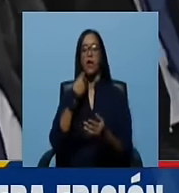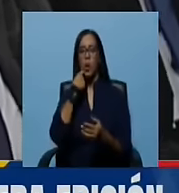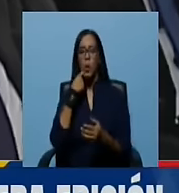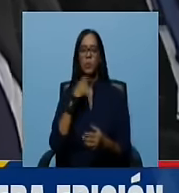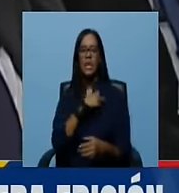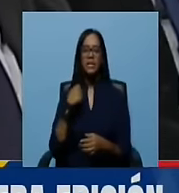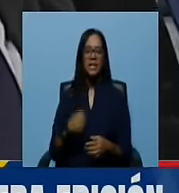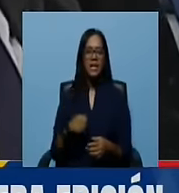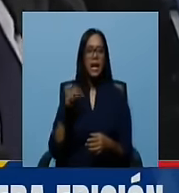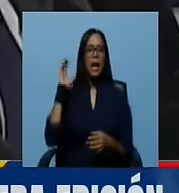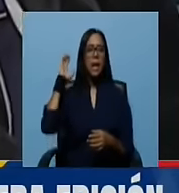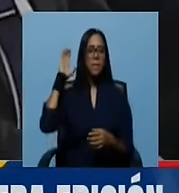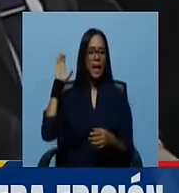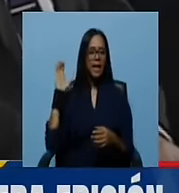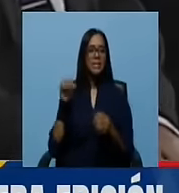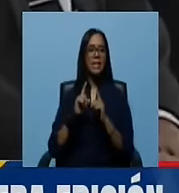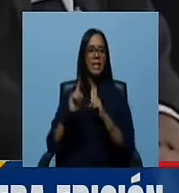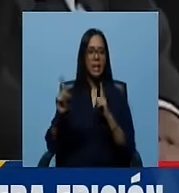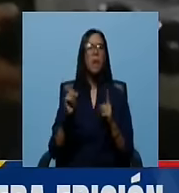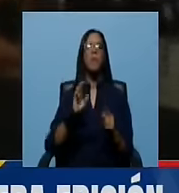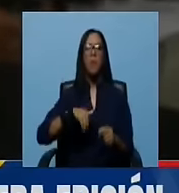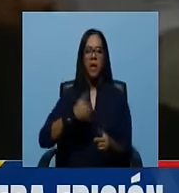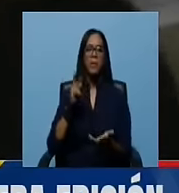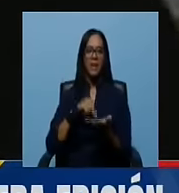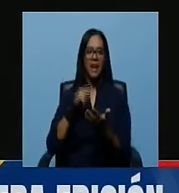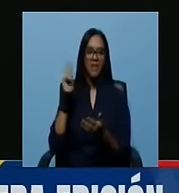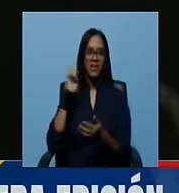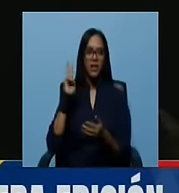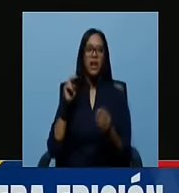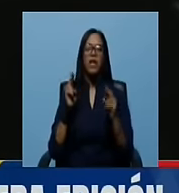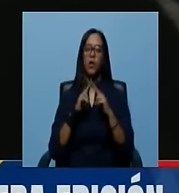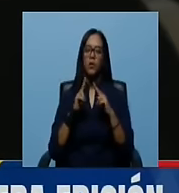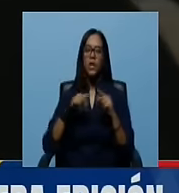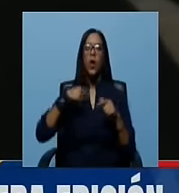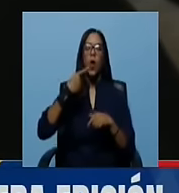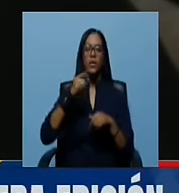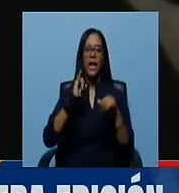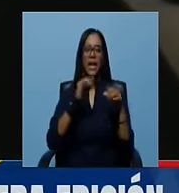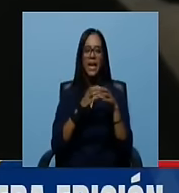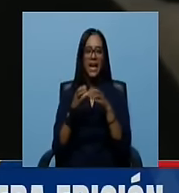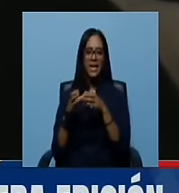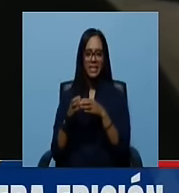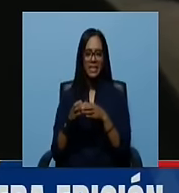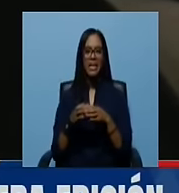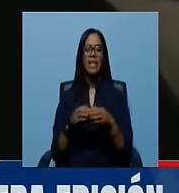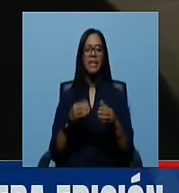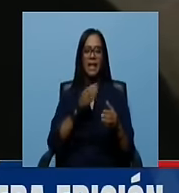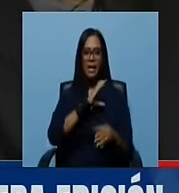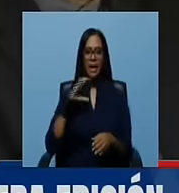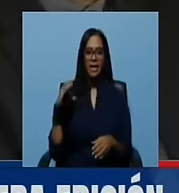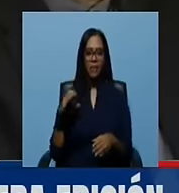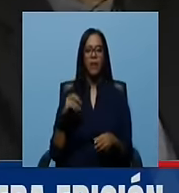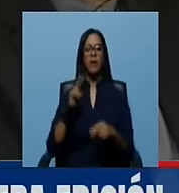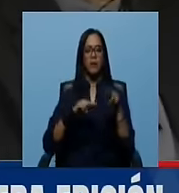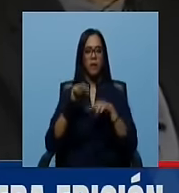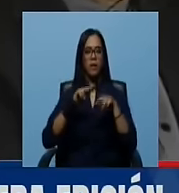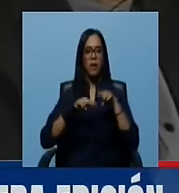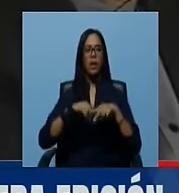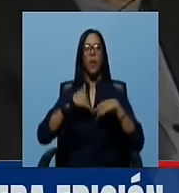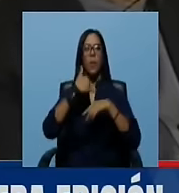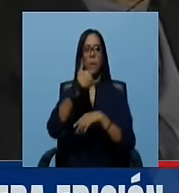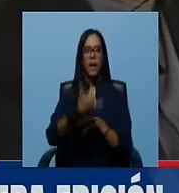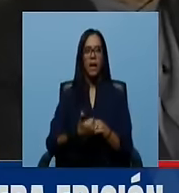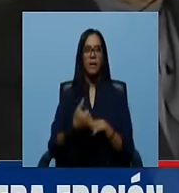países alejados pueden también venir a Venezuela y conocer otras islas del Caribe. Todo eso se está estructurando muy bien en un plan de